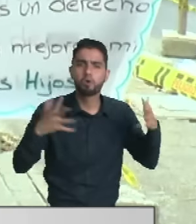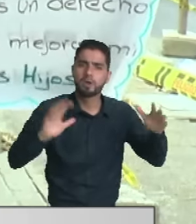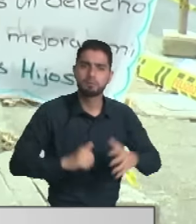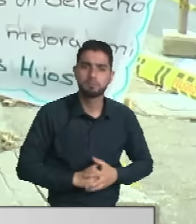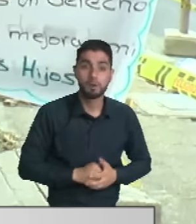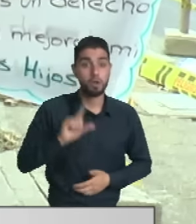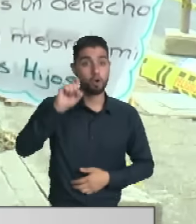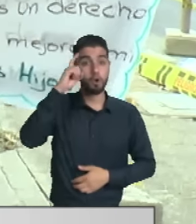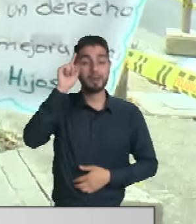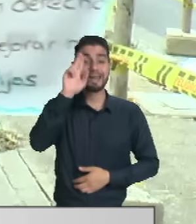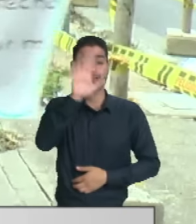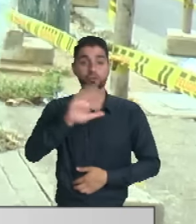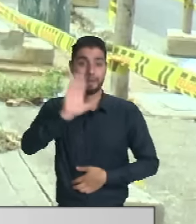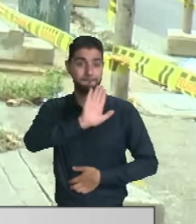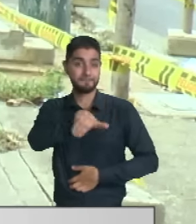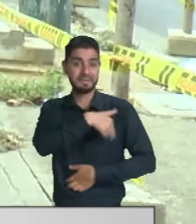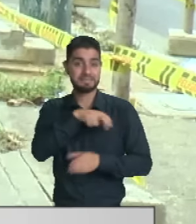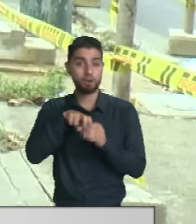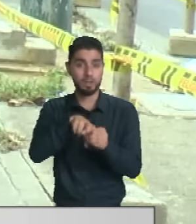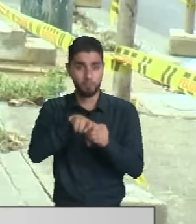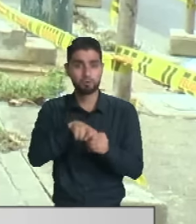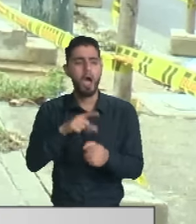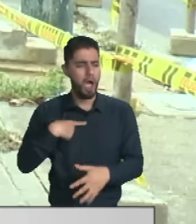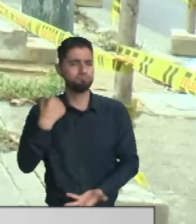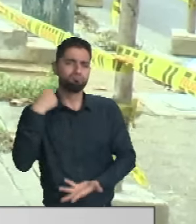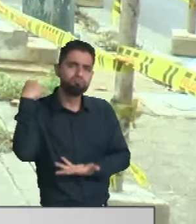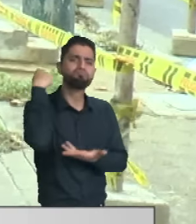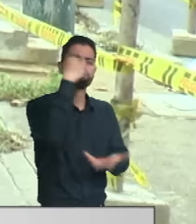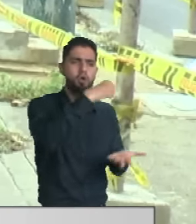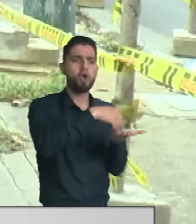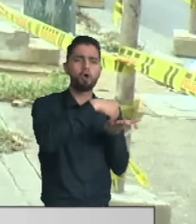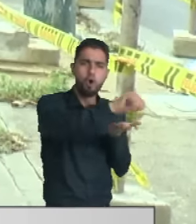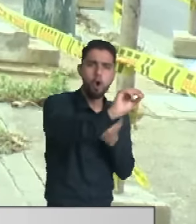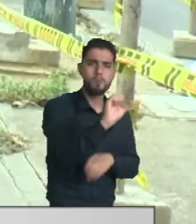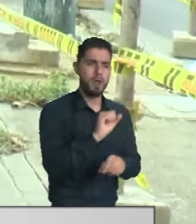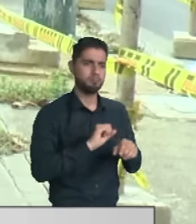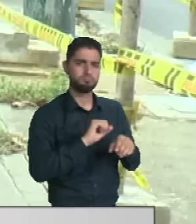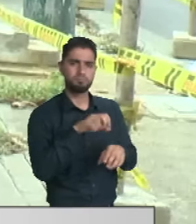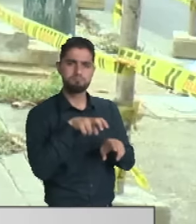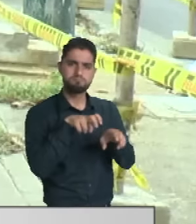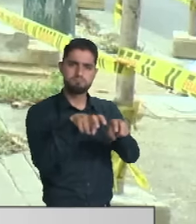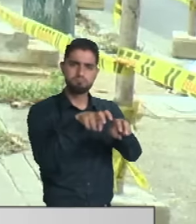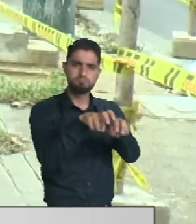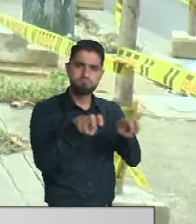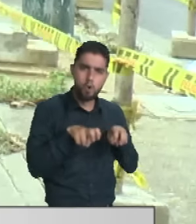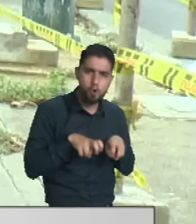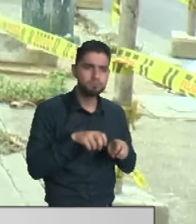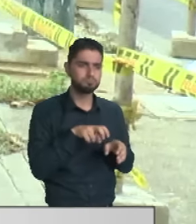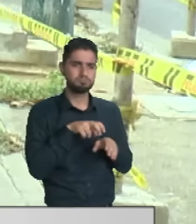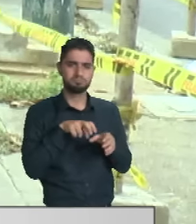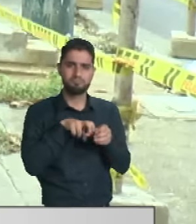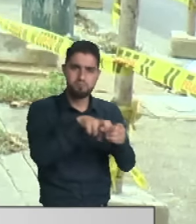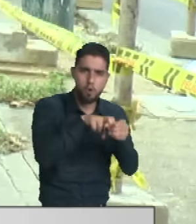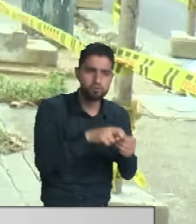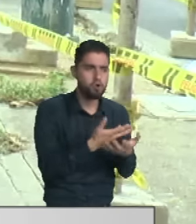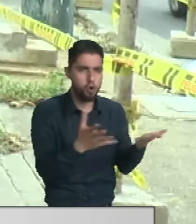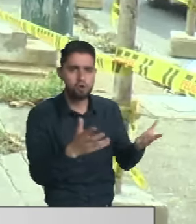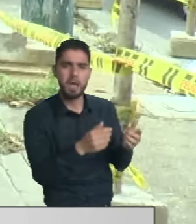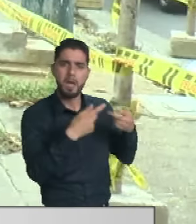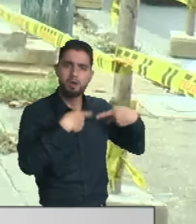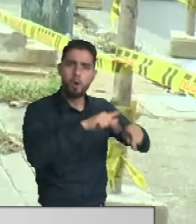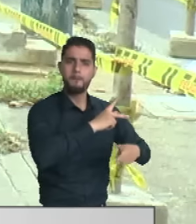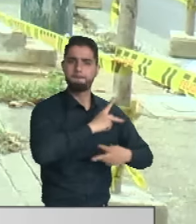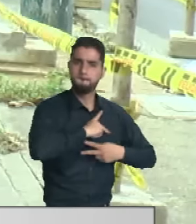de Transporte, dijo que giraba recursos para comprar flota y que el ente gestor, además de ser gestor, opere con flota propia.